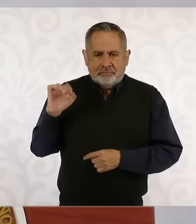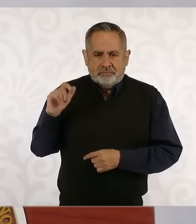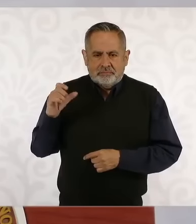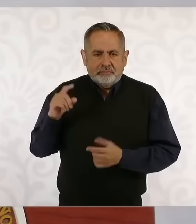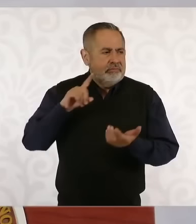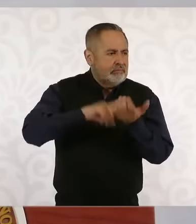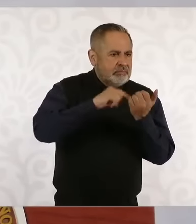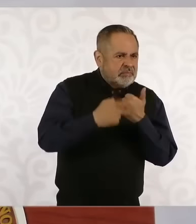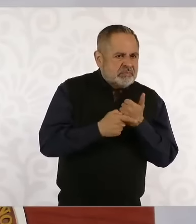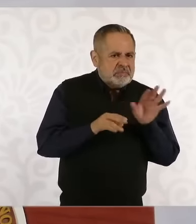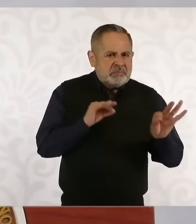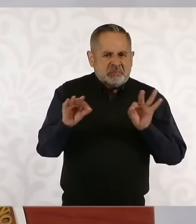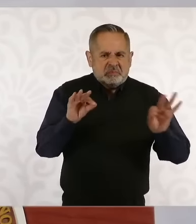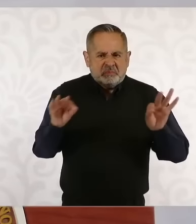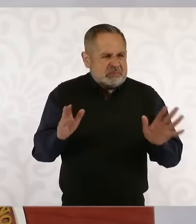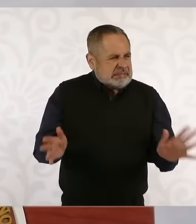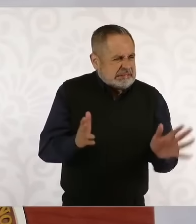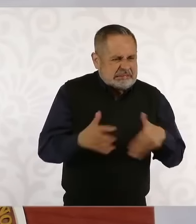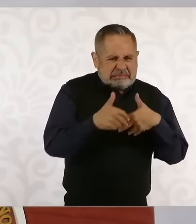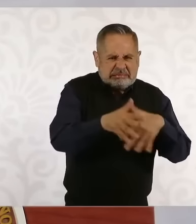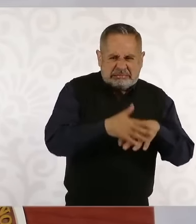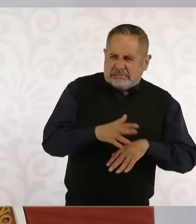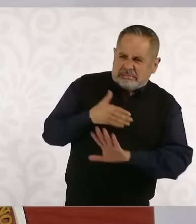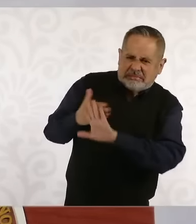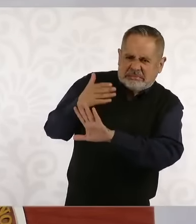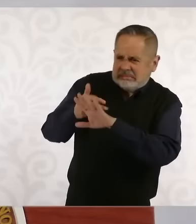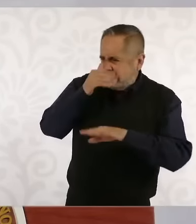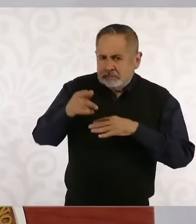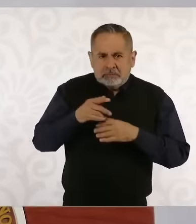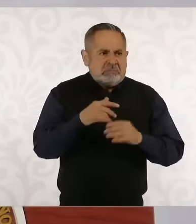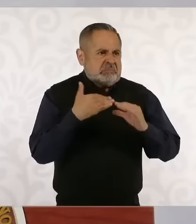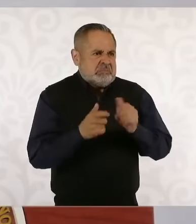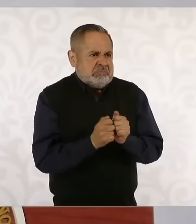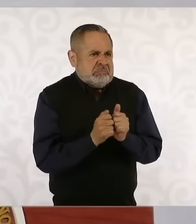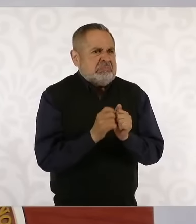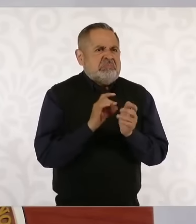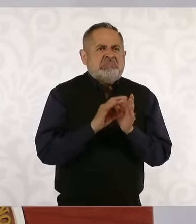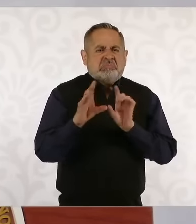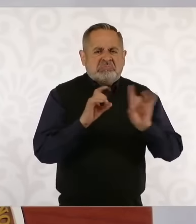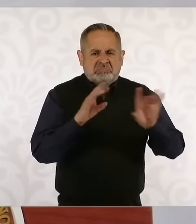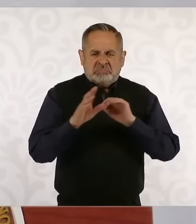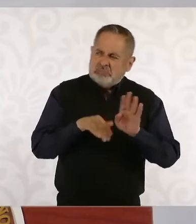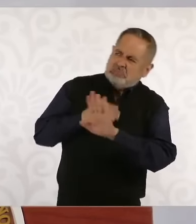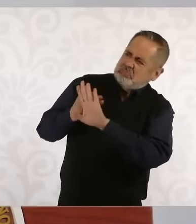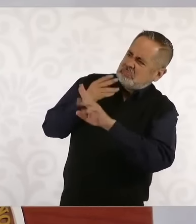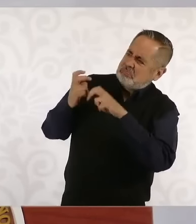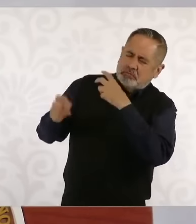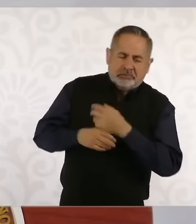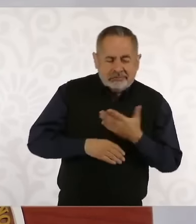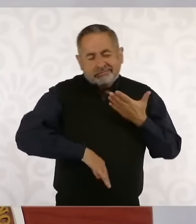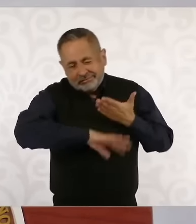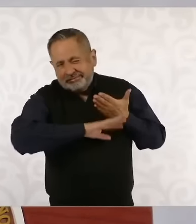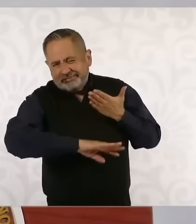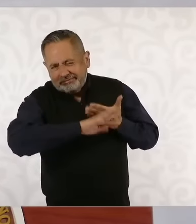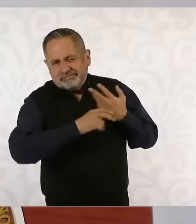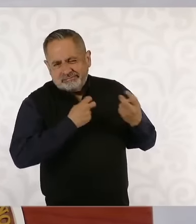movilización, estuvo escribiendo en contra nuestra y